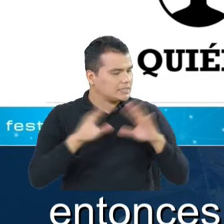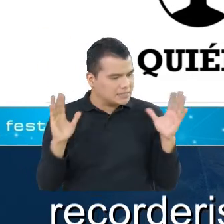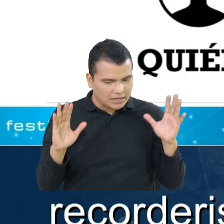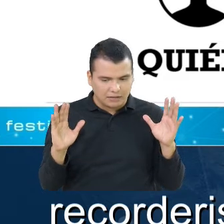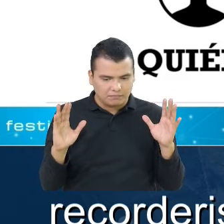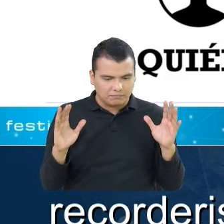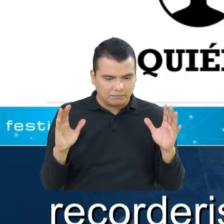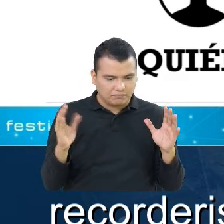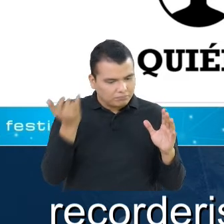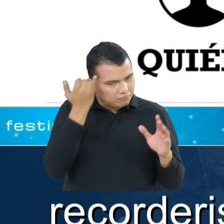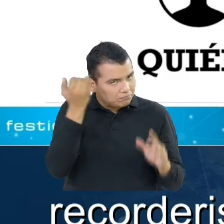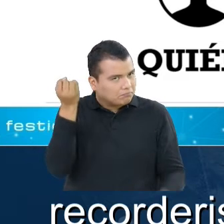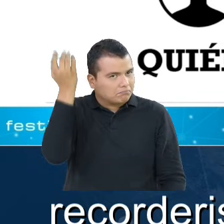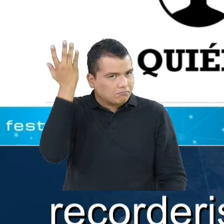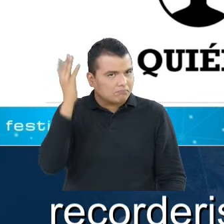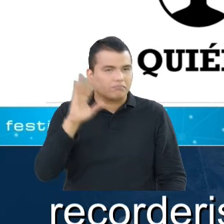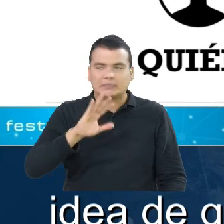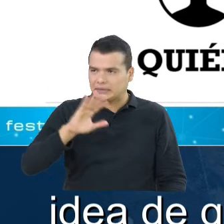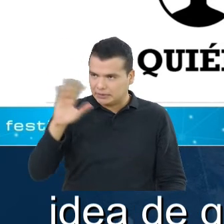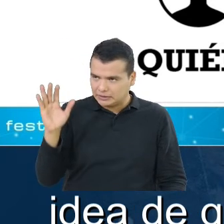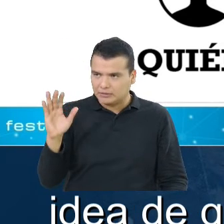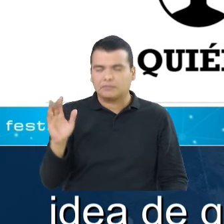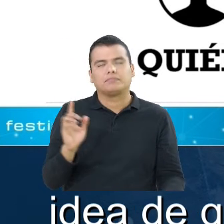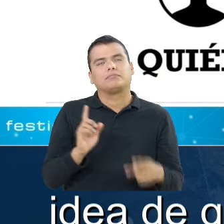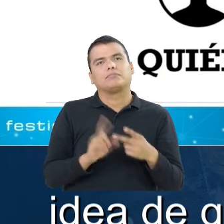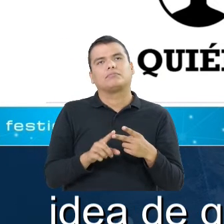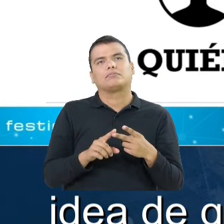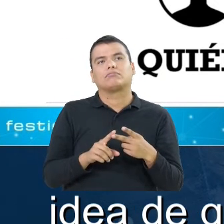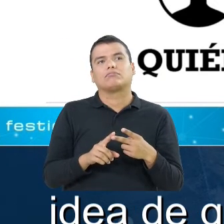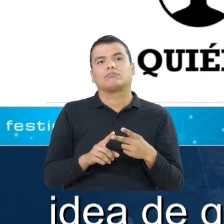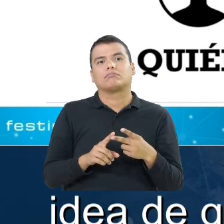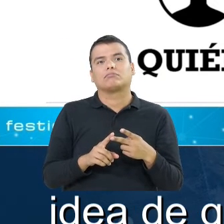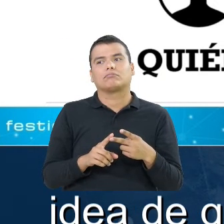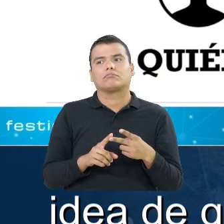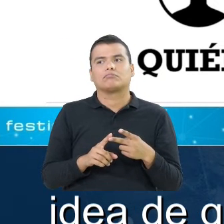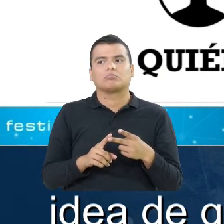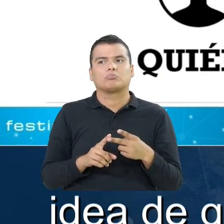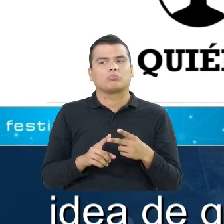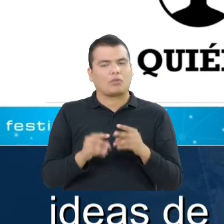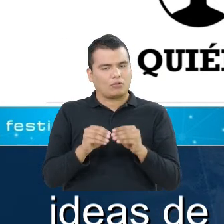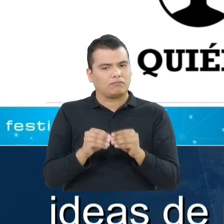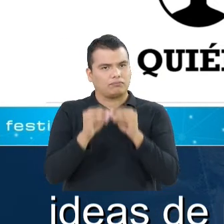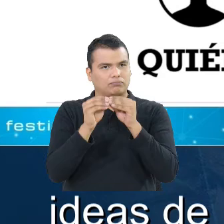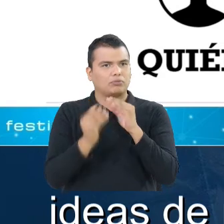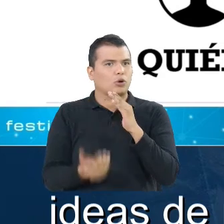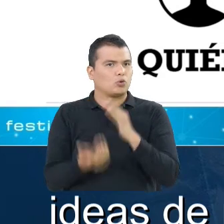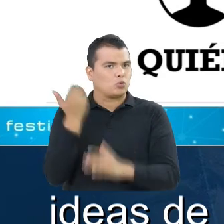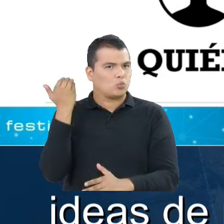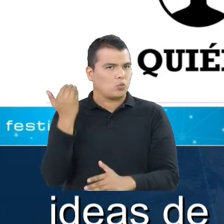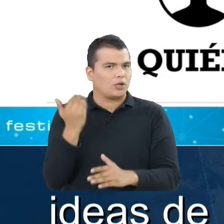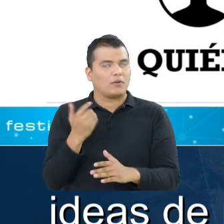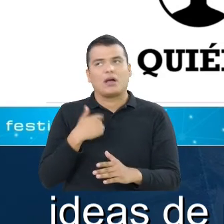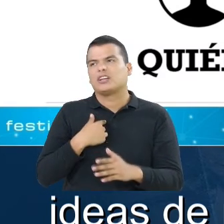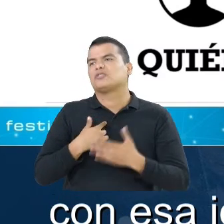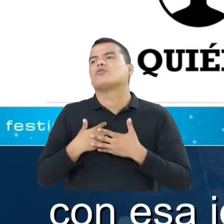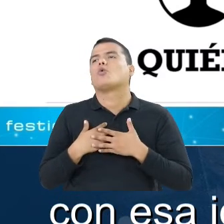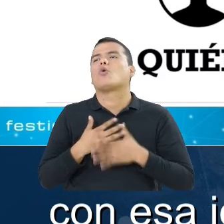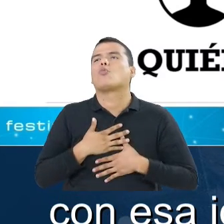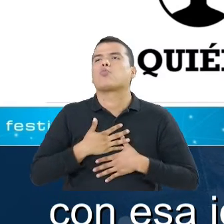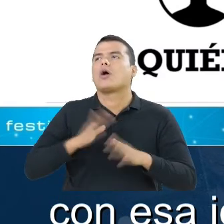sacar ideas de posible negocio o servicio. Ya con esa idea voy a construir un producto, pero no voy a volverme loco y